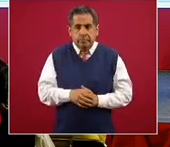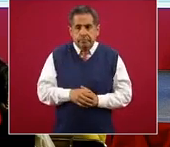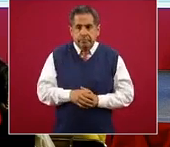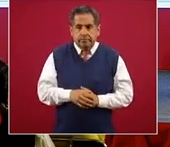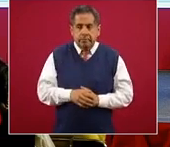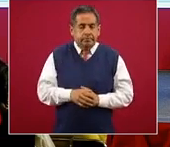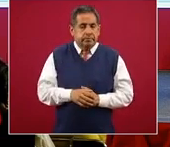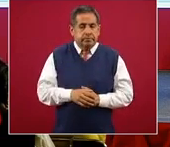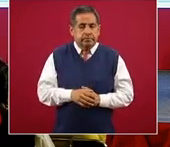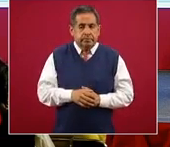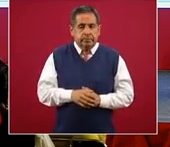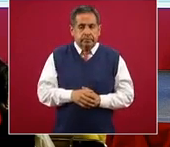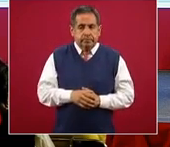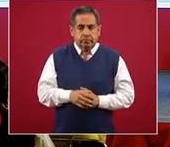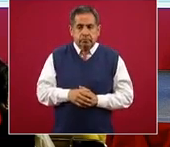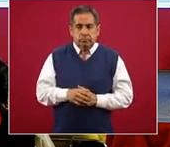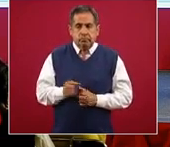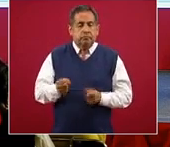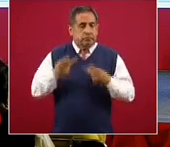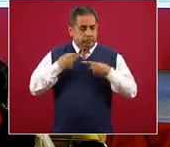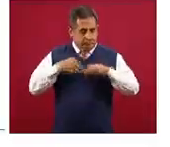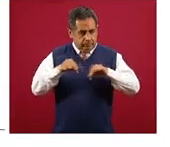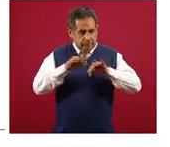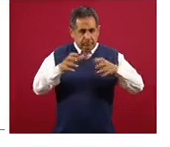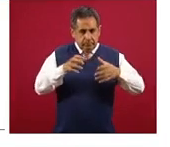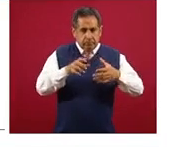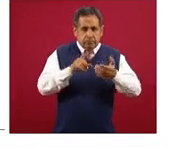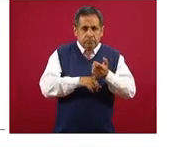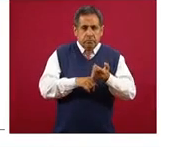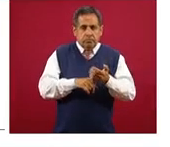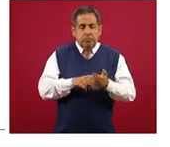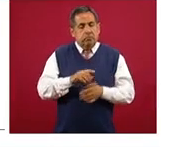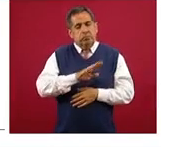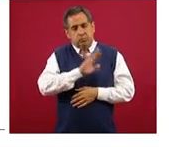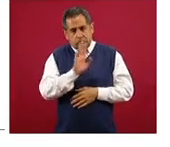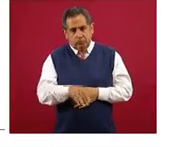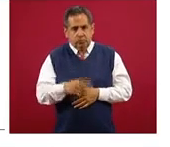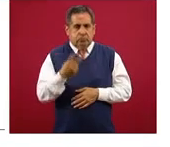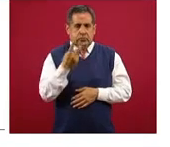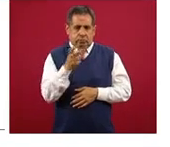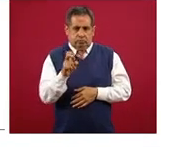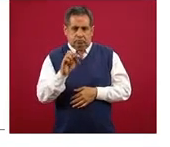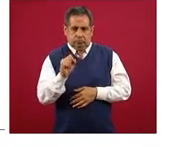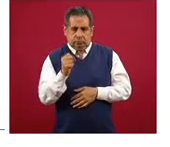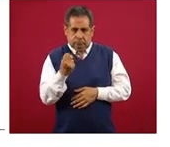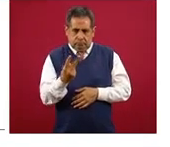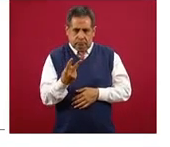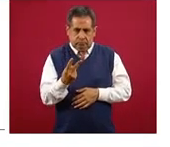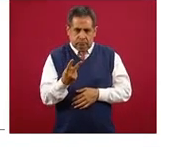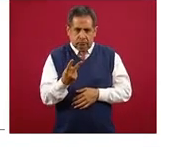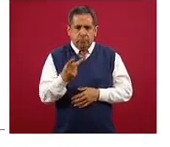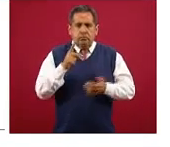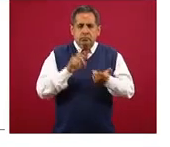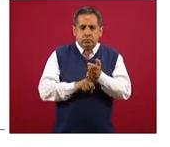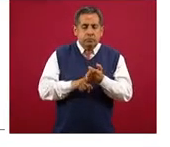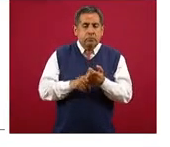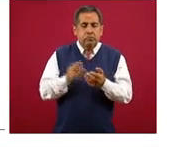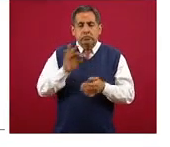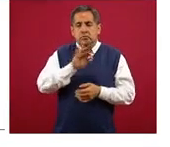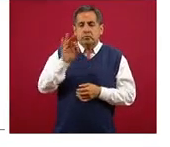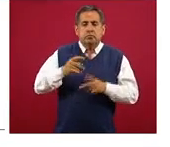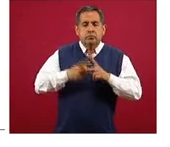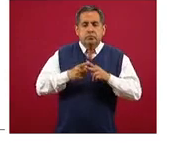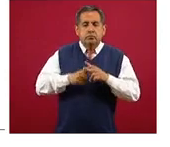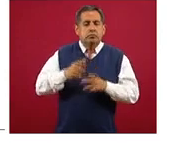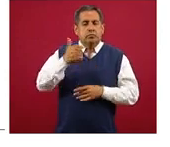Este número de trabajadores que tenemos activos fallecieron 262, de tal manera que la tasa de mortalidad es